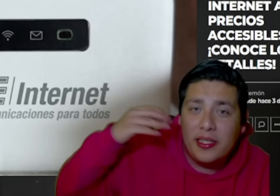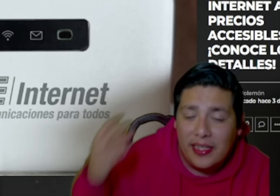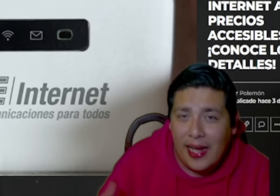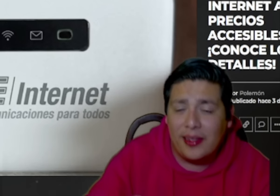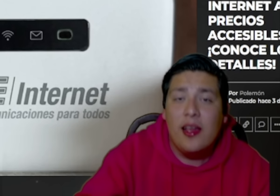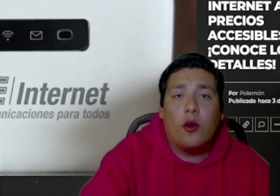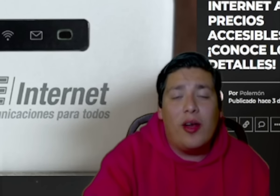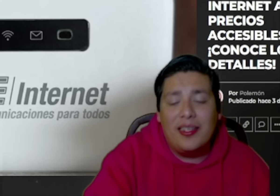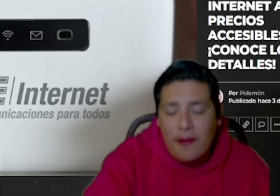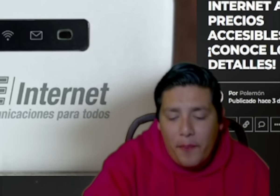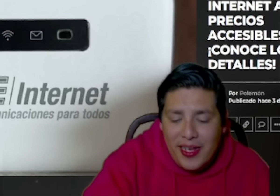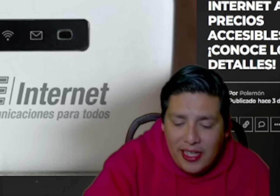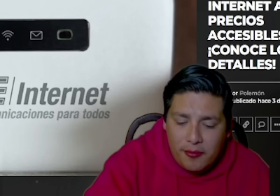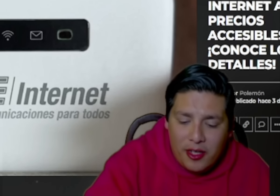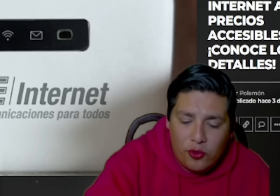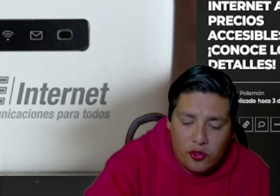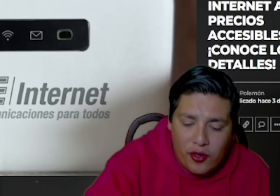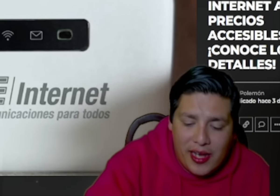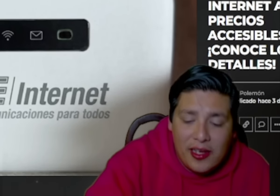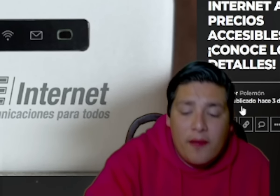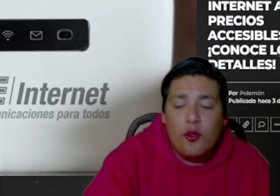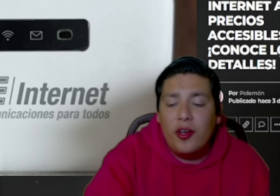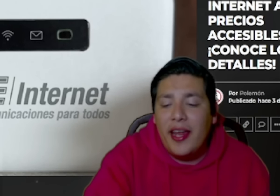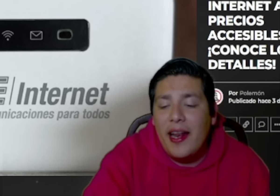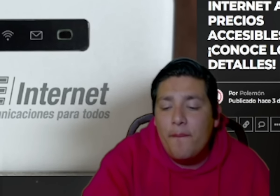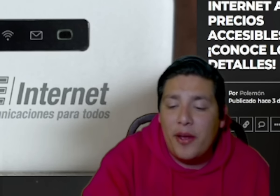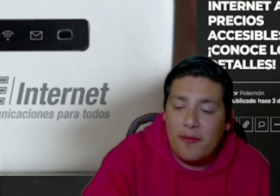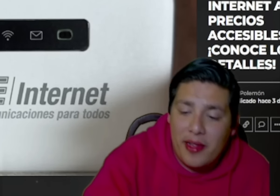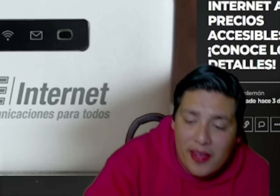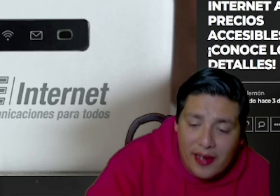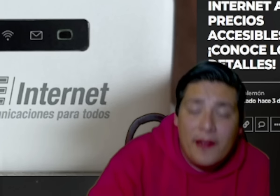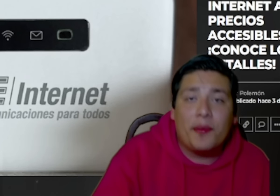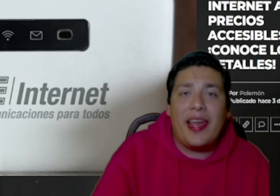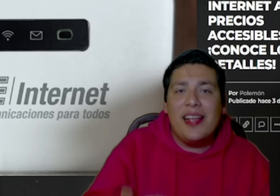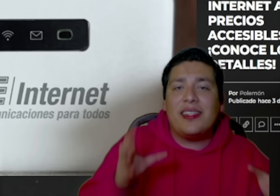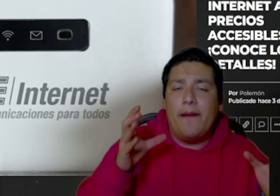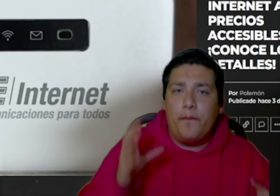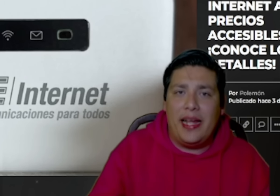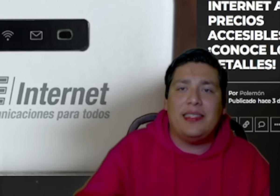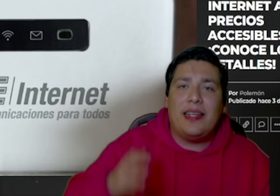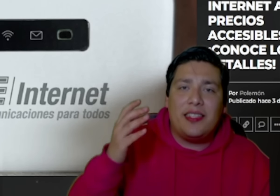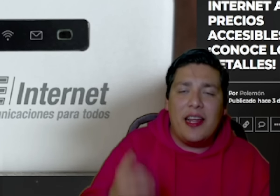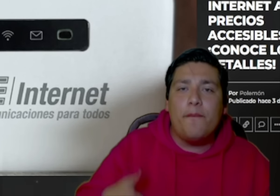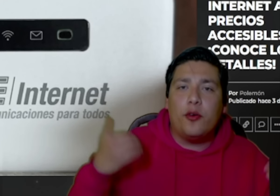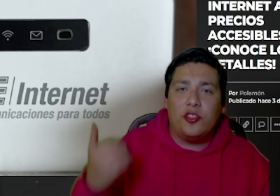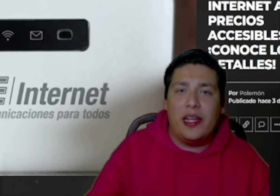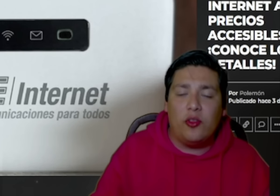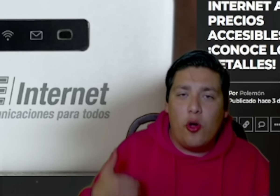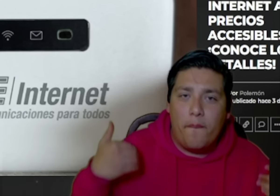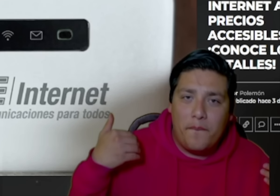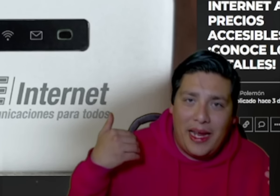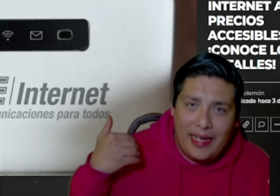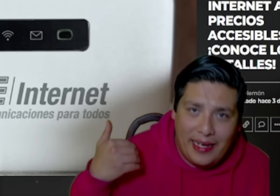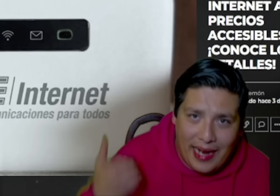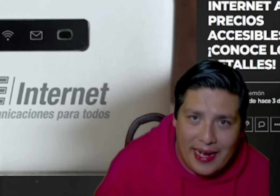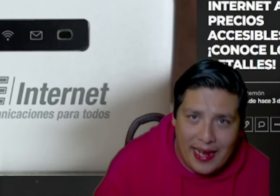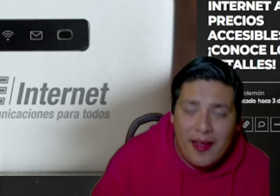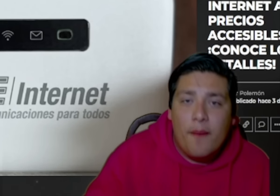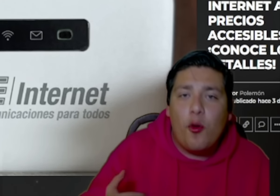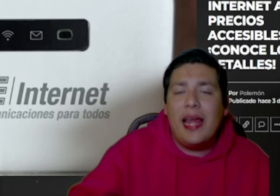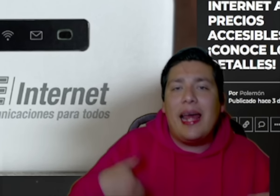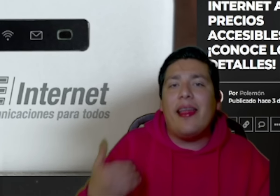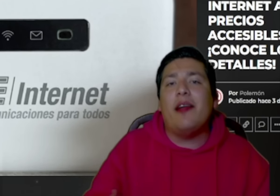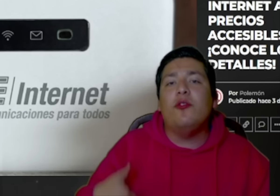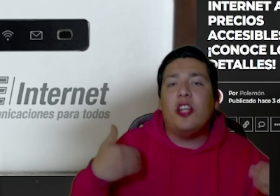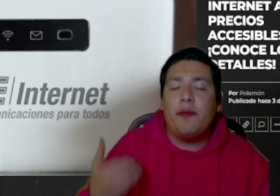en complicidad con las empresas machuchonas, no quieren permitir que esta empresa 100%